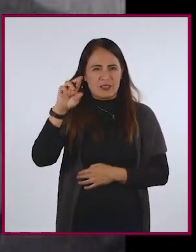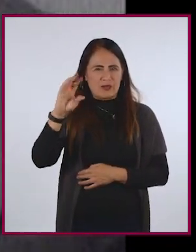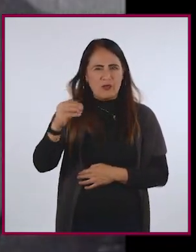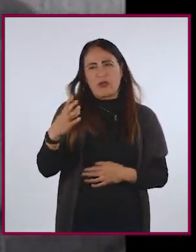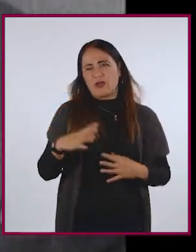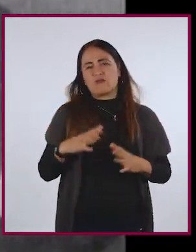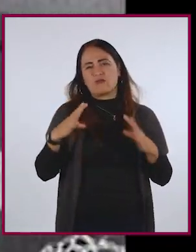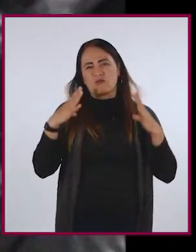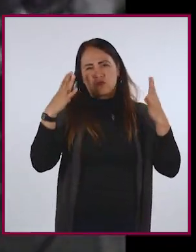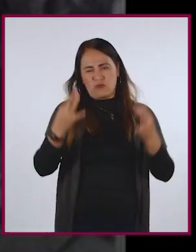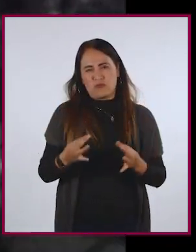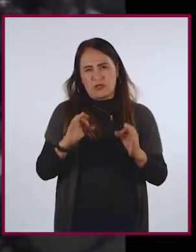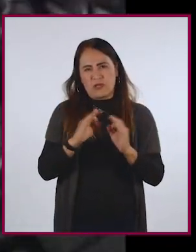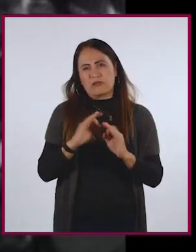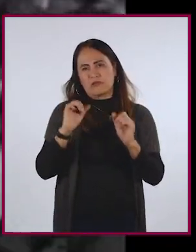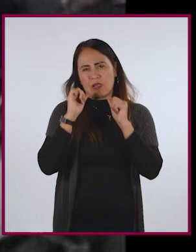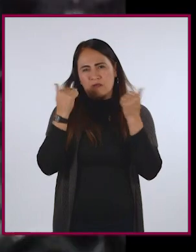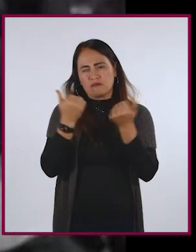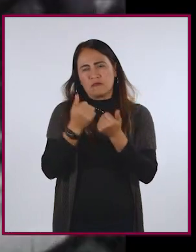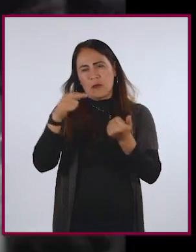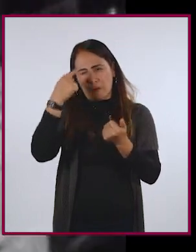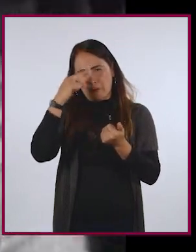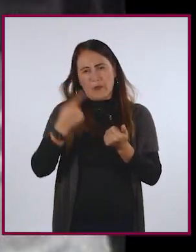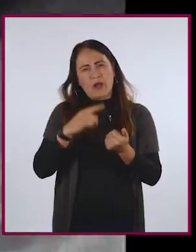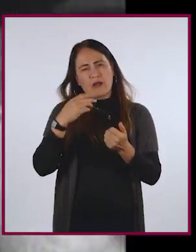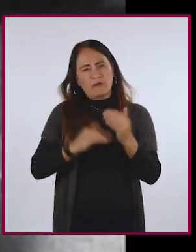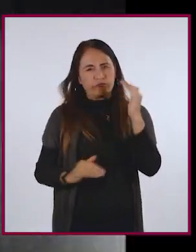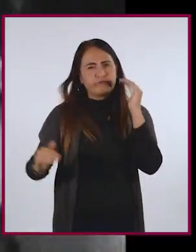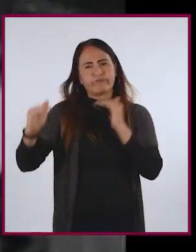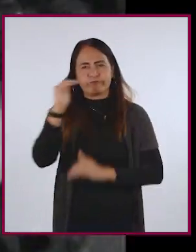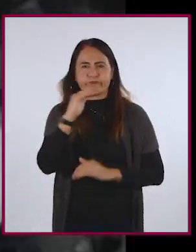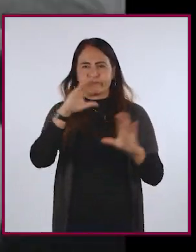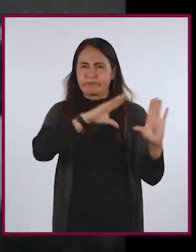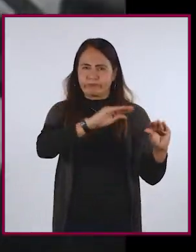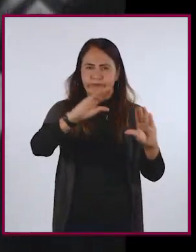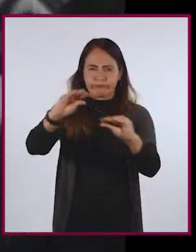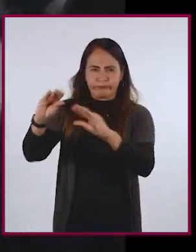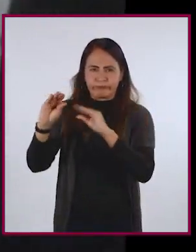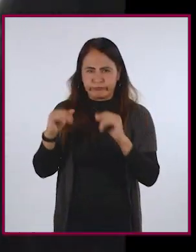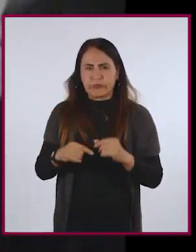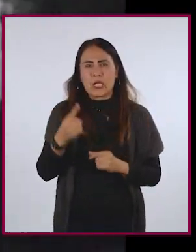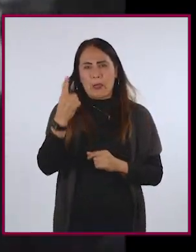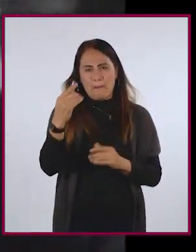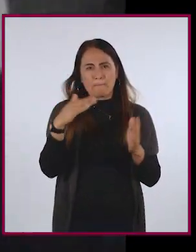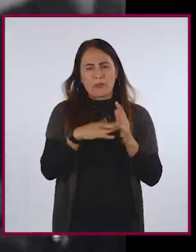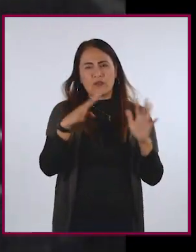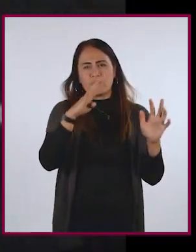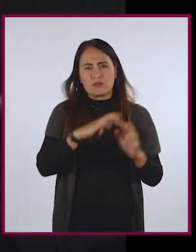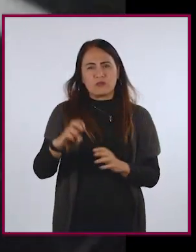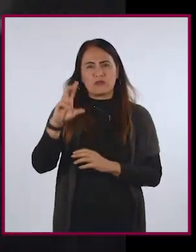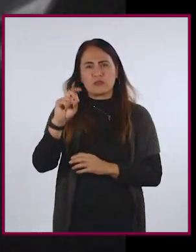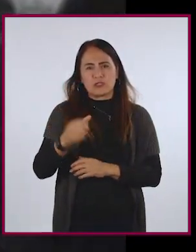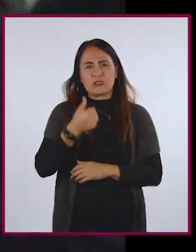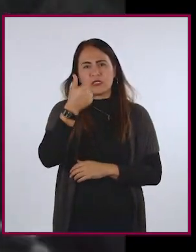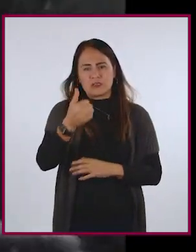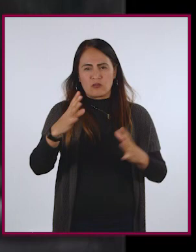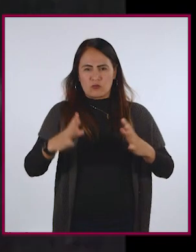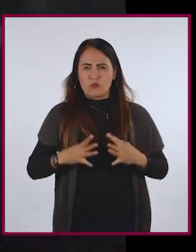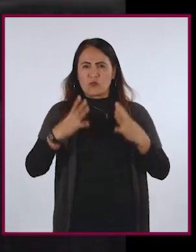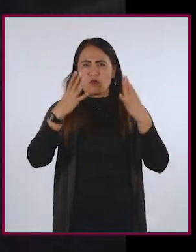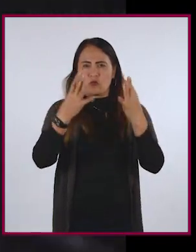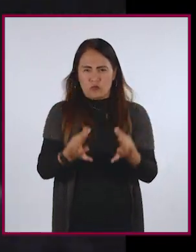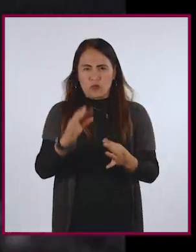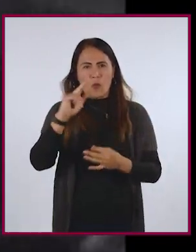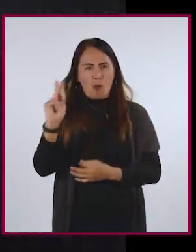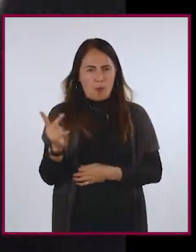de un plantel de investigación y educación técnica superior. De este modo, en 1936, fue